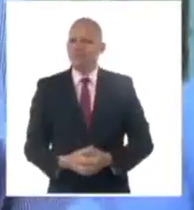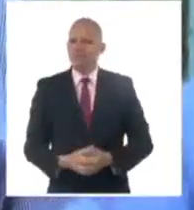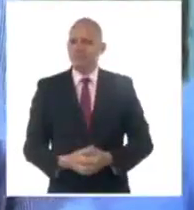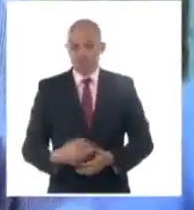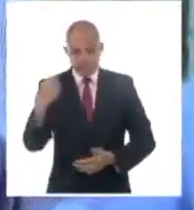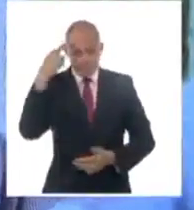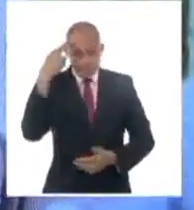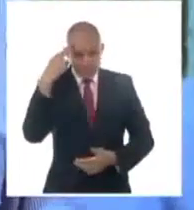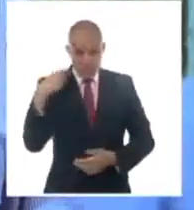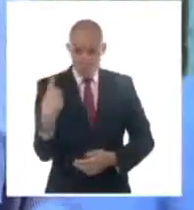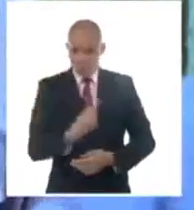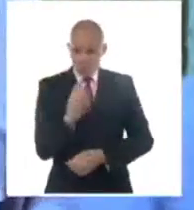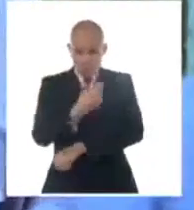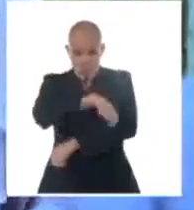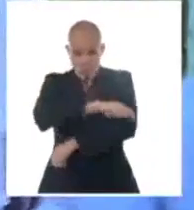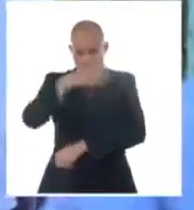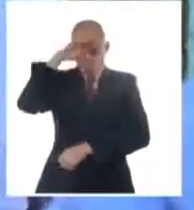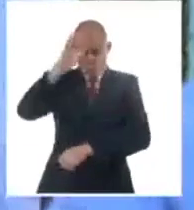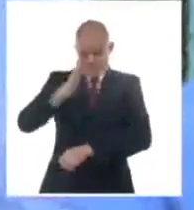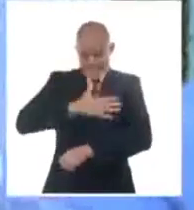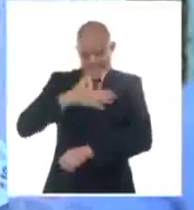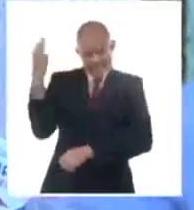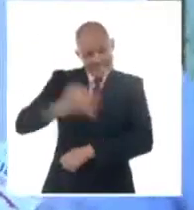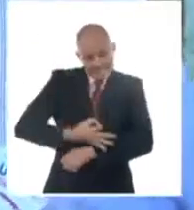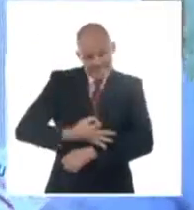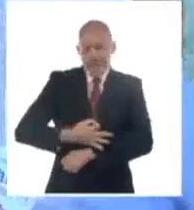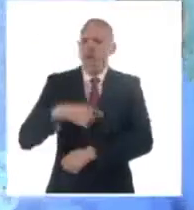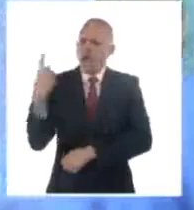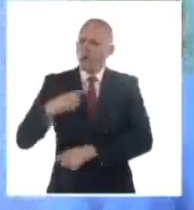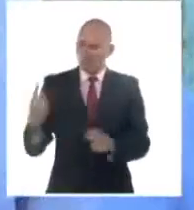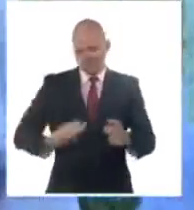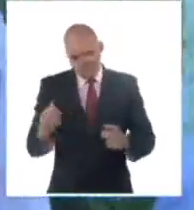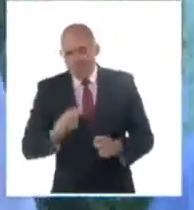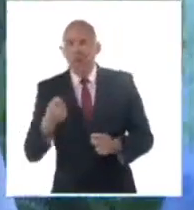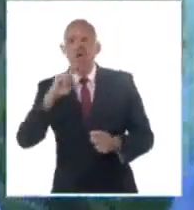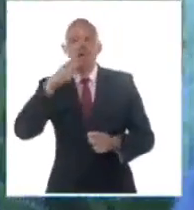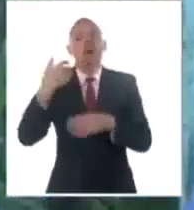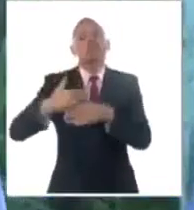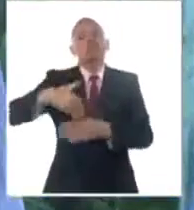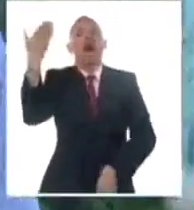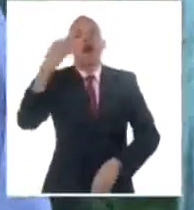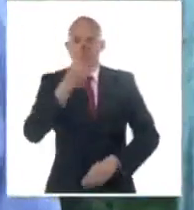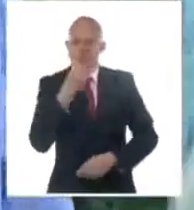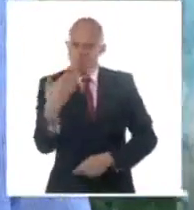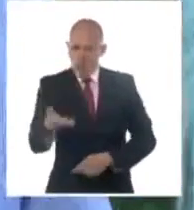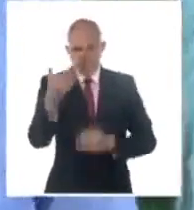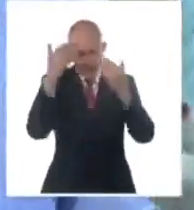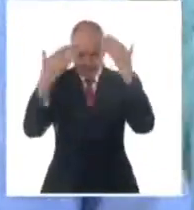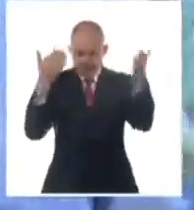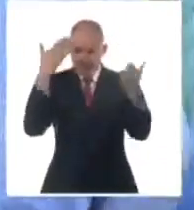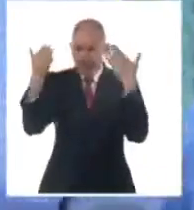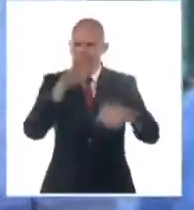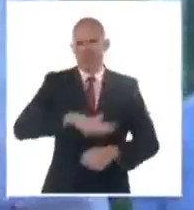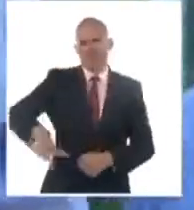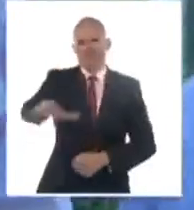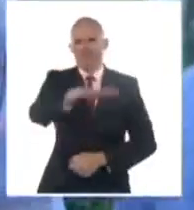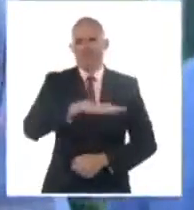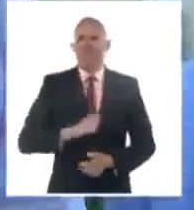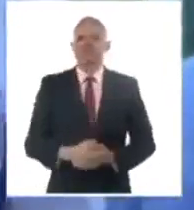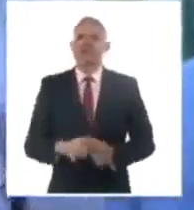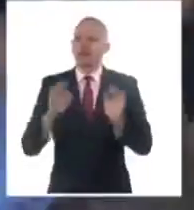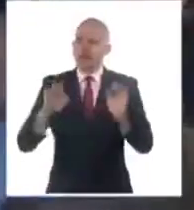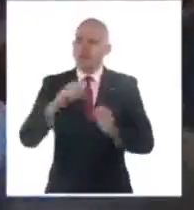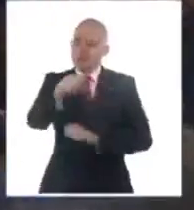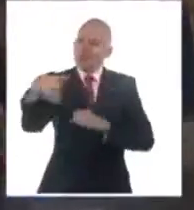Cuenten con Cuba. Vamos a vencer el bloqueo sin esperar a que lo levanten. Muchas gracias, compañeros y compañeras. Muchas